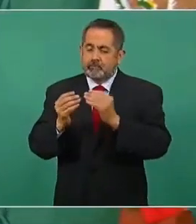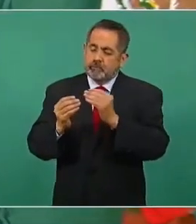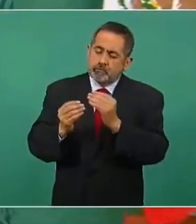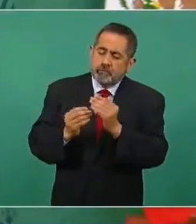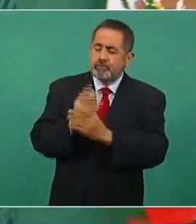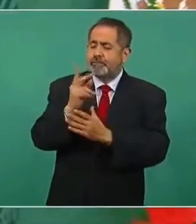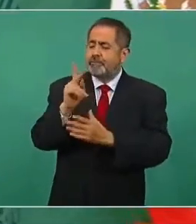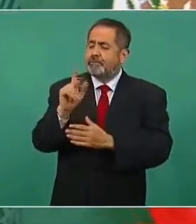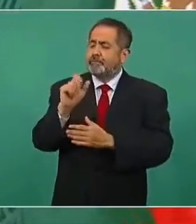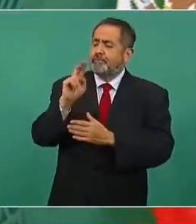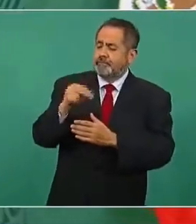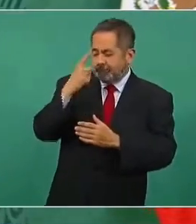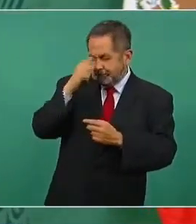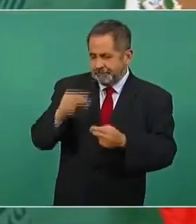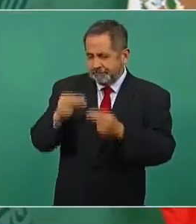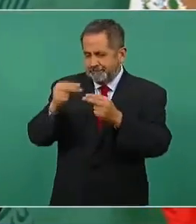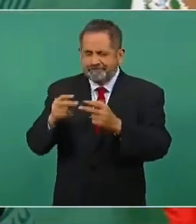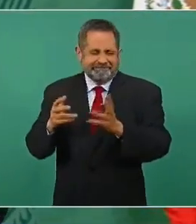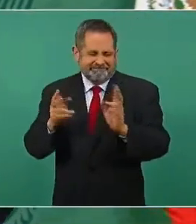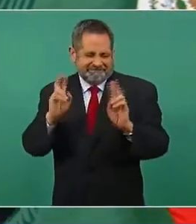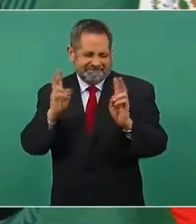de negocios.